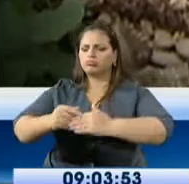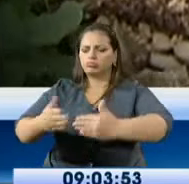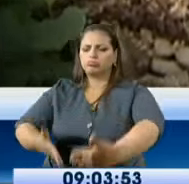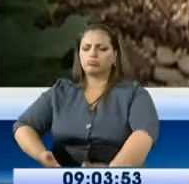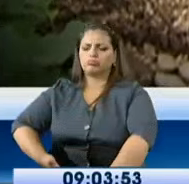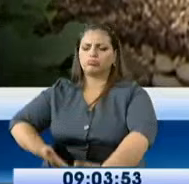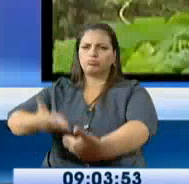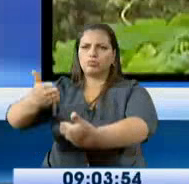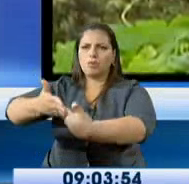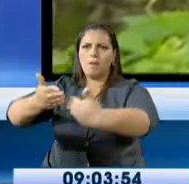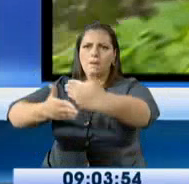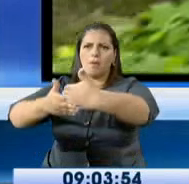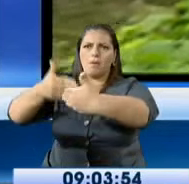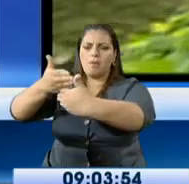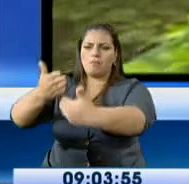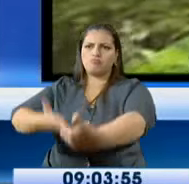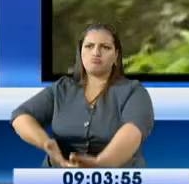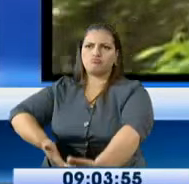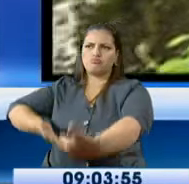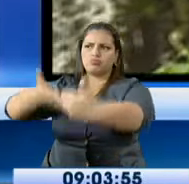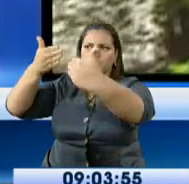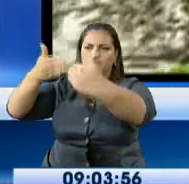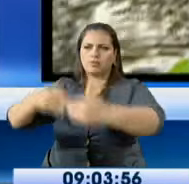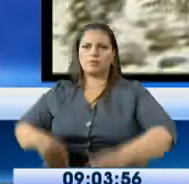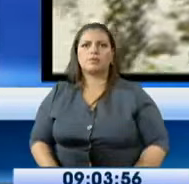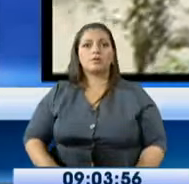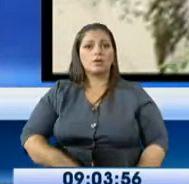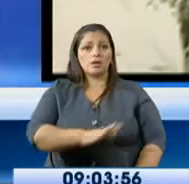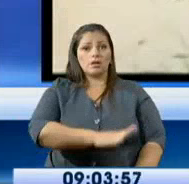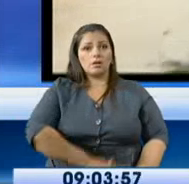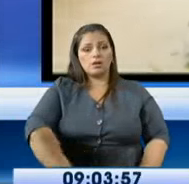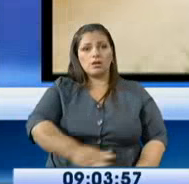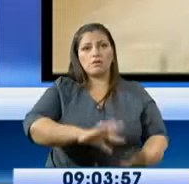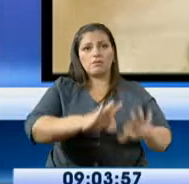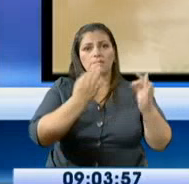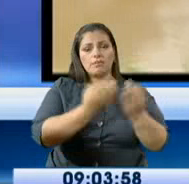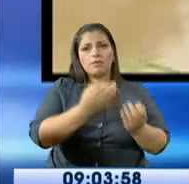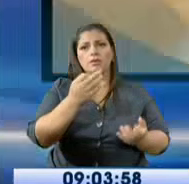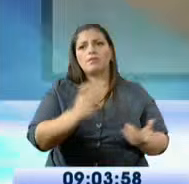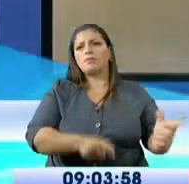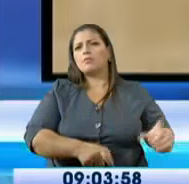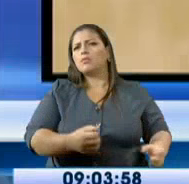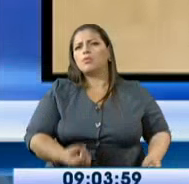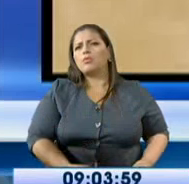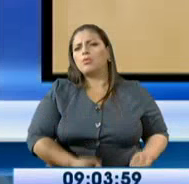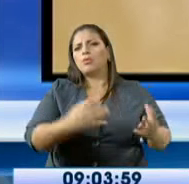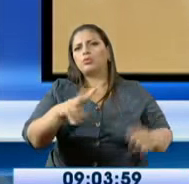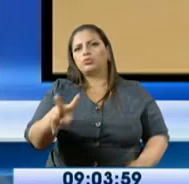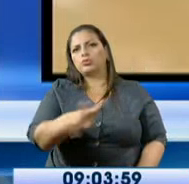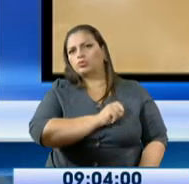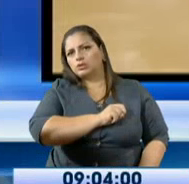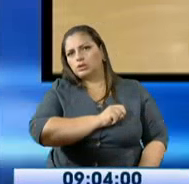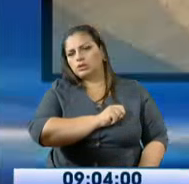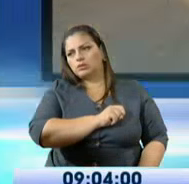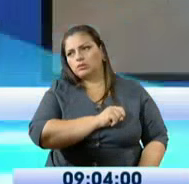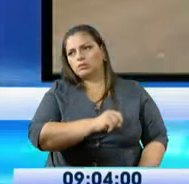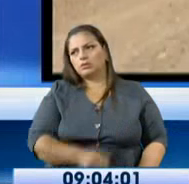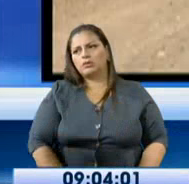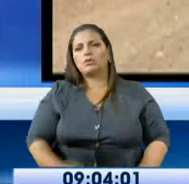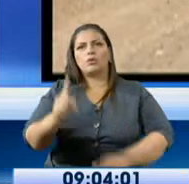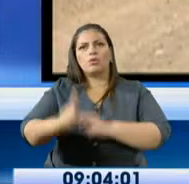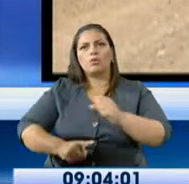Un aproximado de 200 familias, solamente en lo que es San Antonio. Este es un evento que se suscitó desde el mes de junio, desde el año pasado. No queremos palabras de una